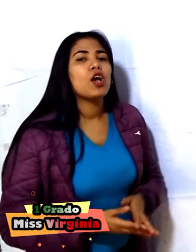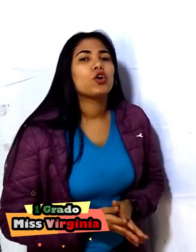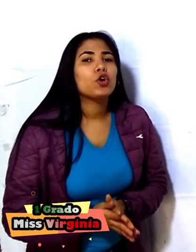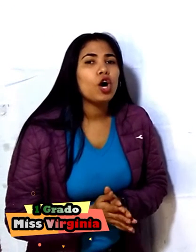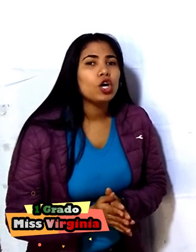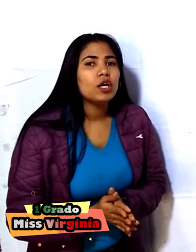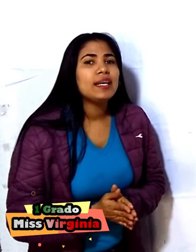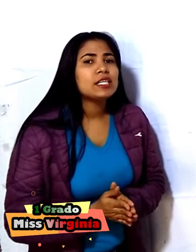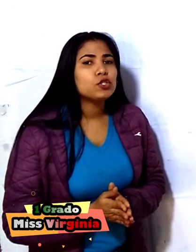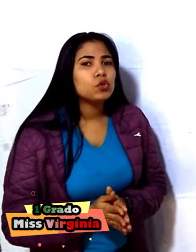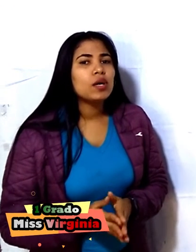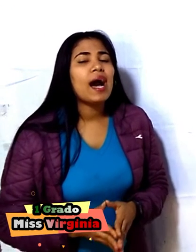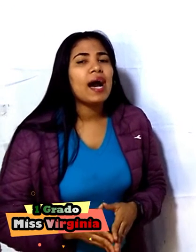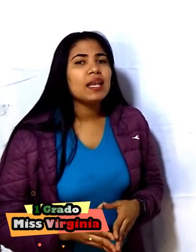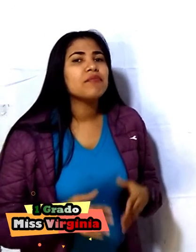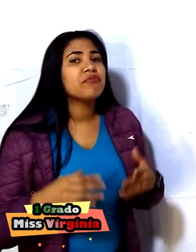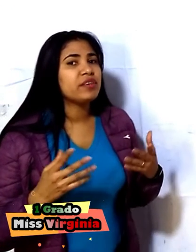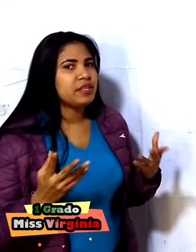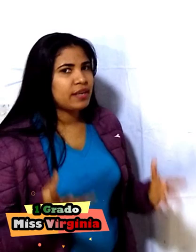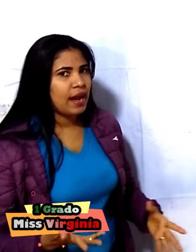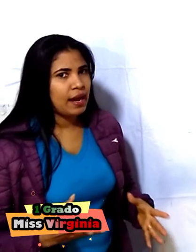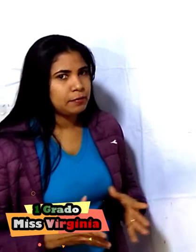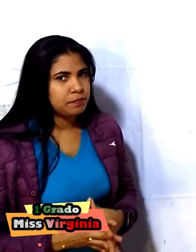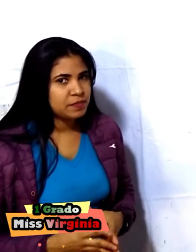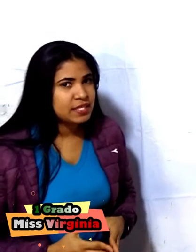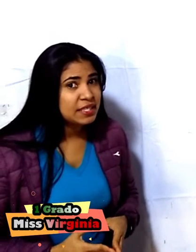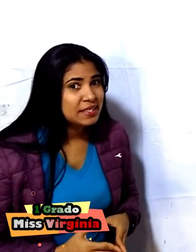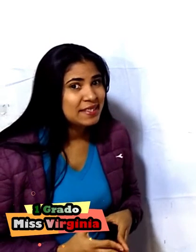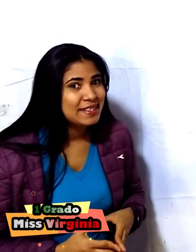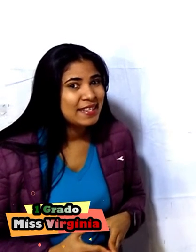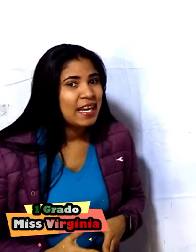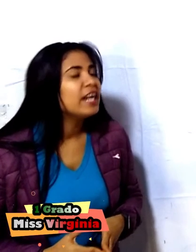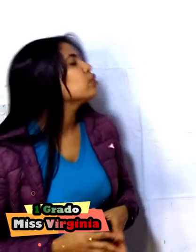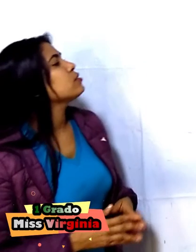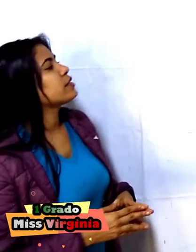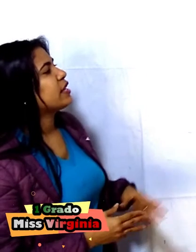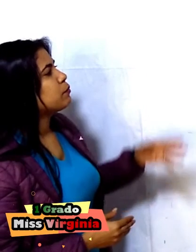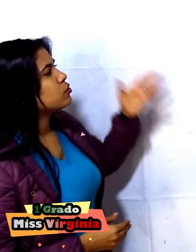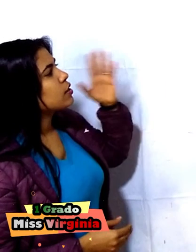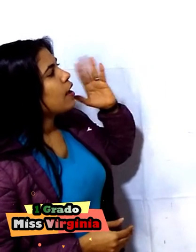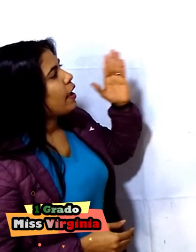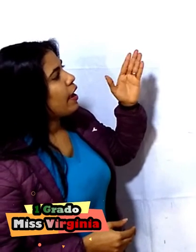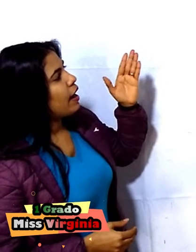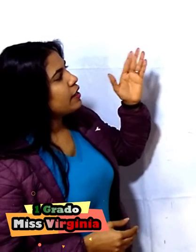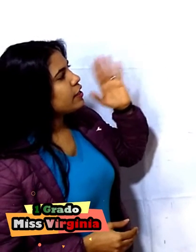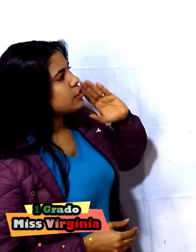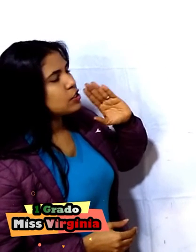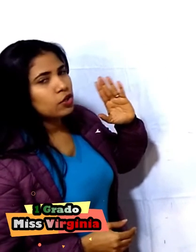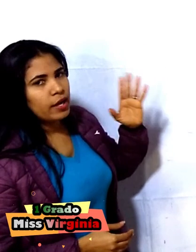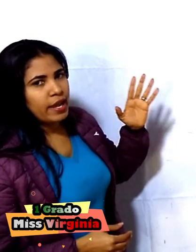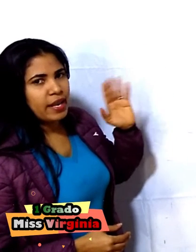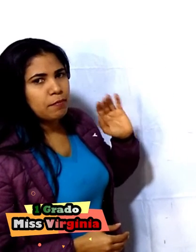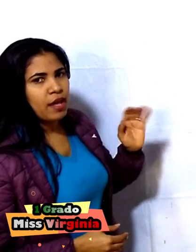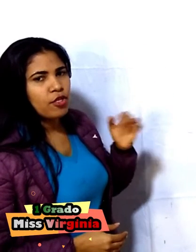palabras con la chu al final. ¿Sí? Entonces tenemos al